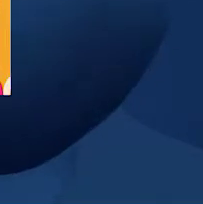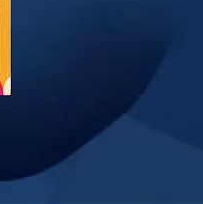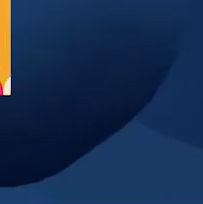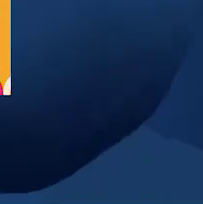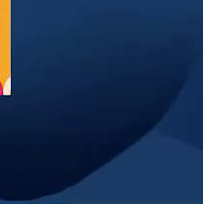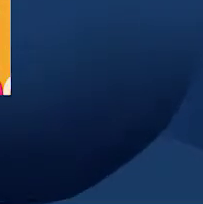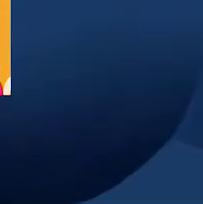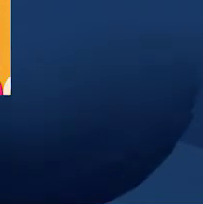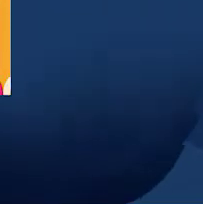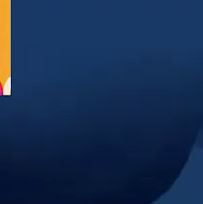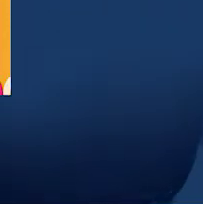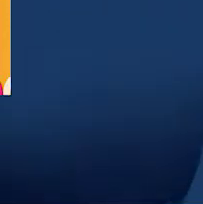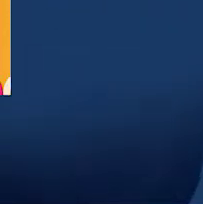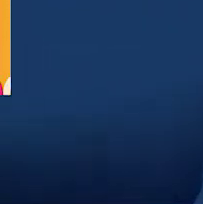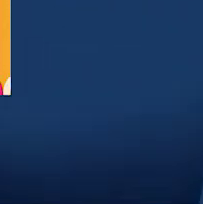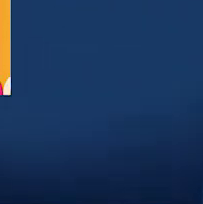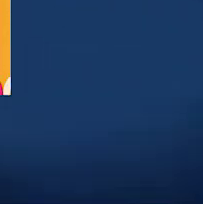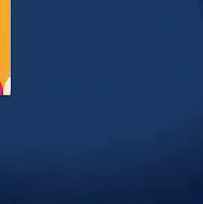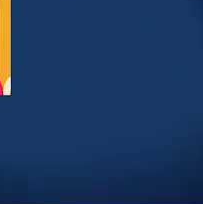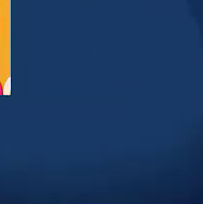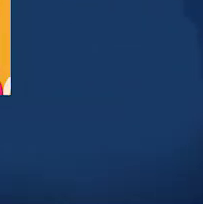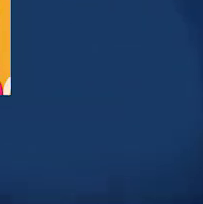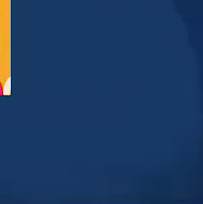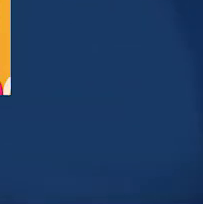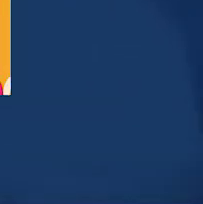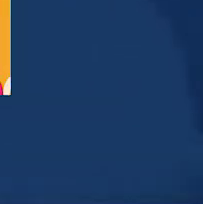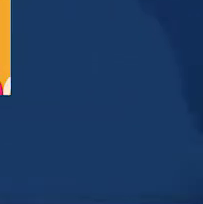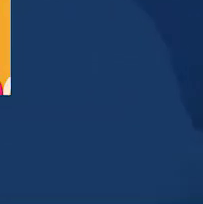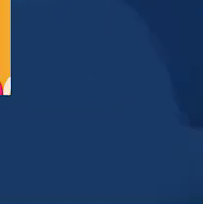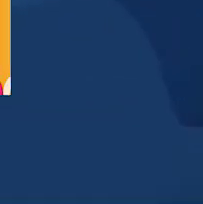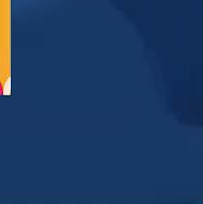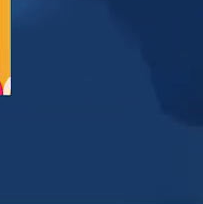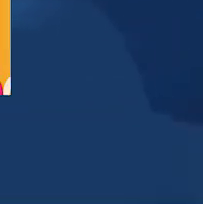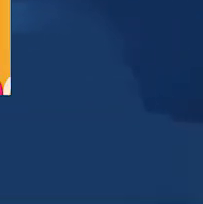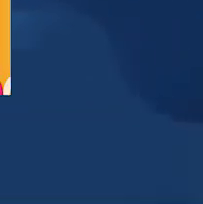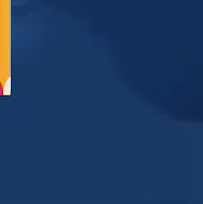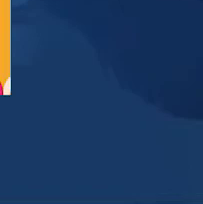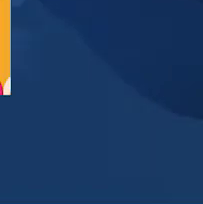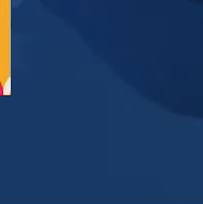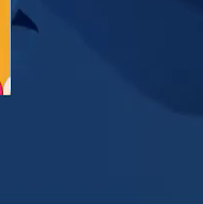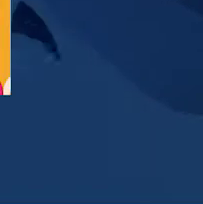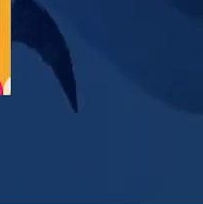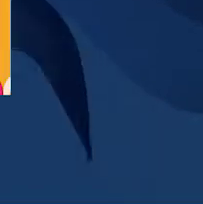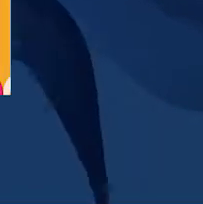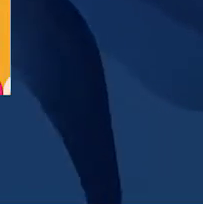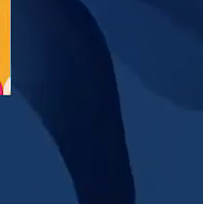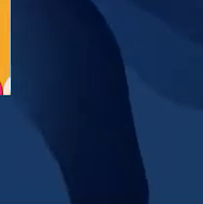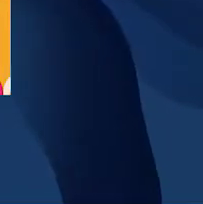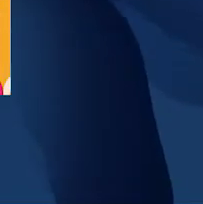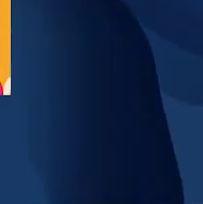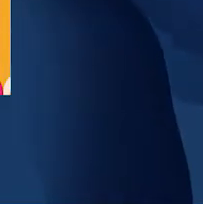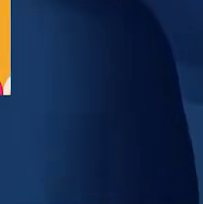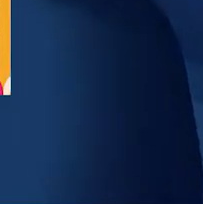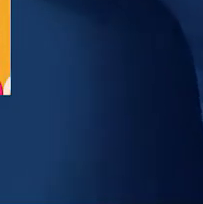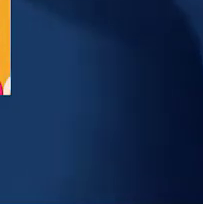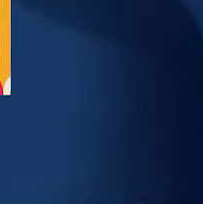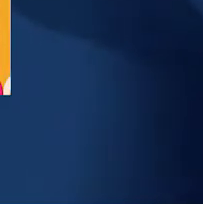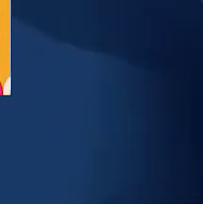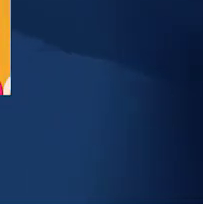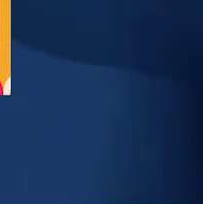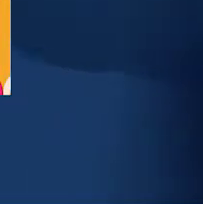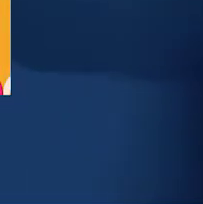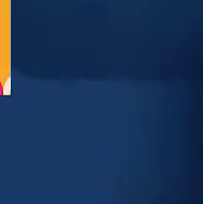Afortunadamente, a partir de ese momento, los libros se han convertido en mi mejor talento. Yo te lo recomiendo, claro, con todo respeto, si no